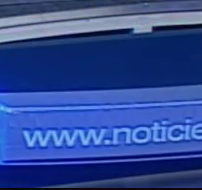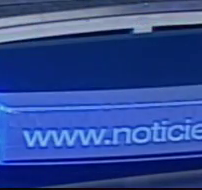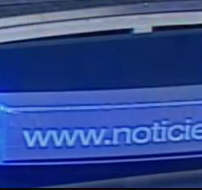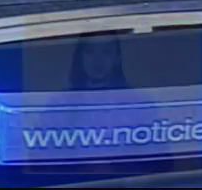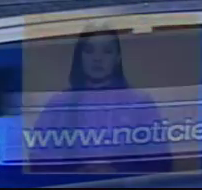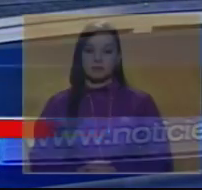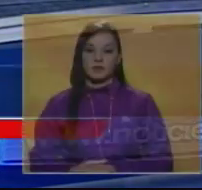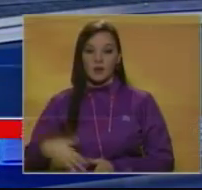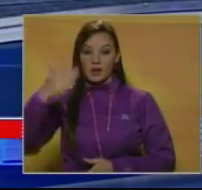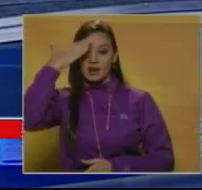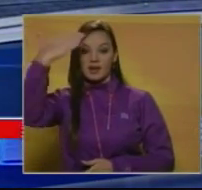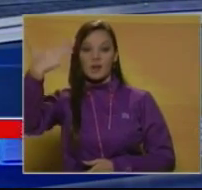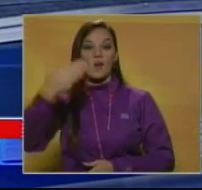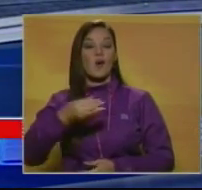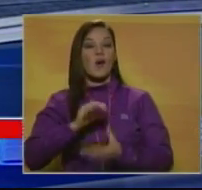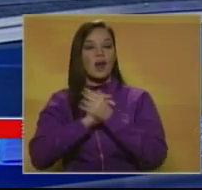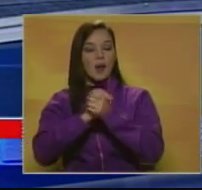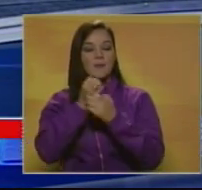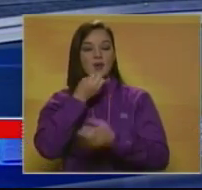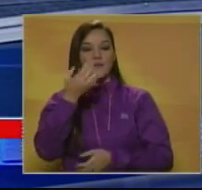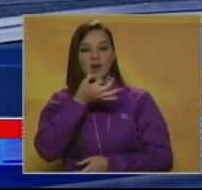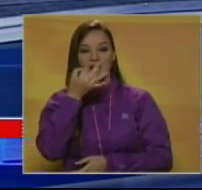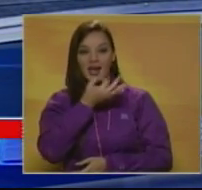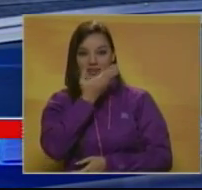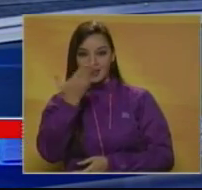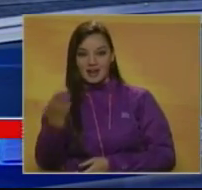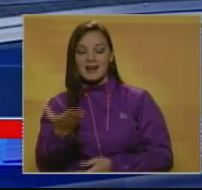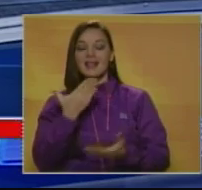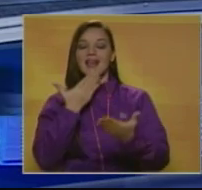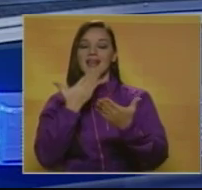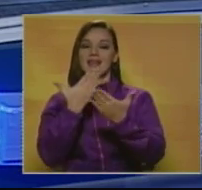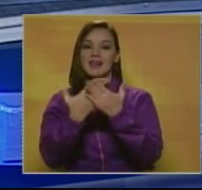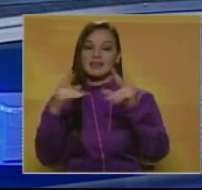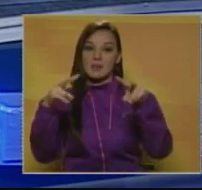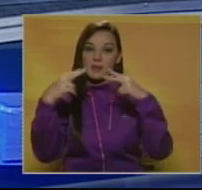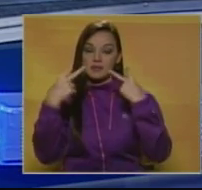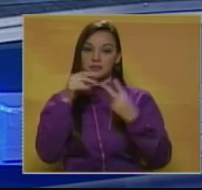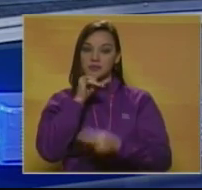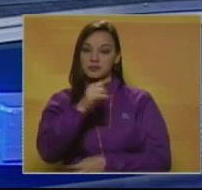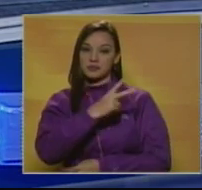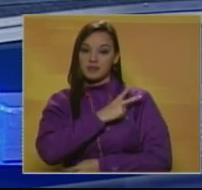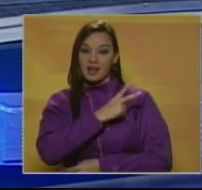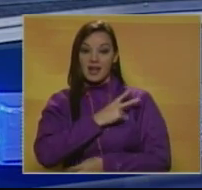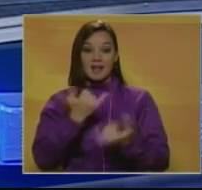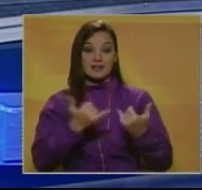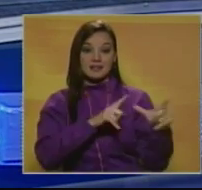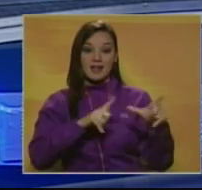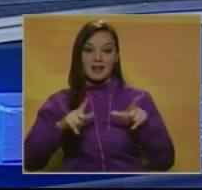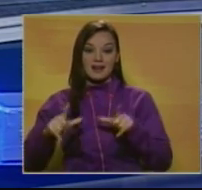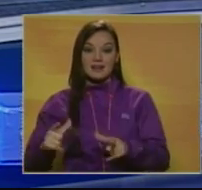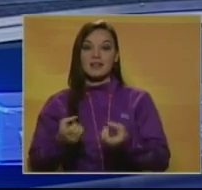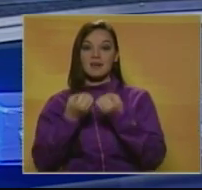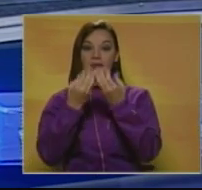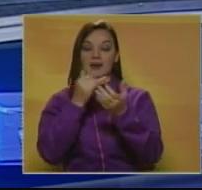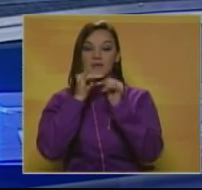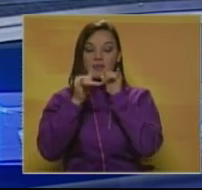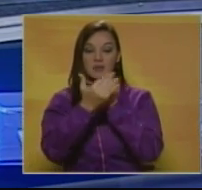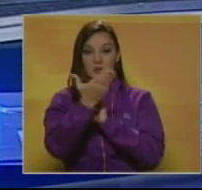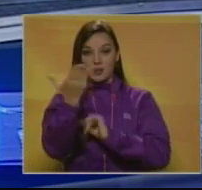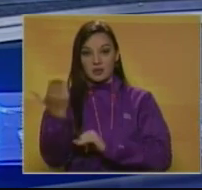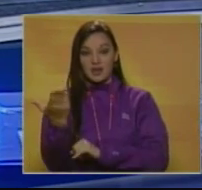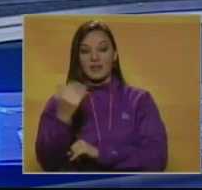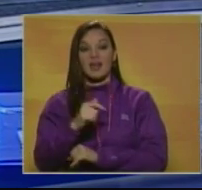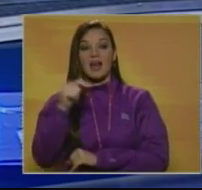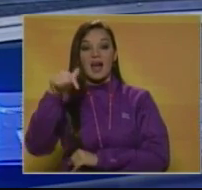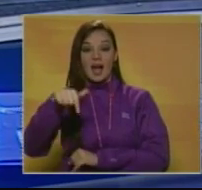¿Qué tal, amigos? Muy buenas tardes. Gracias por acompañarnos en la presente emisión de su noticiero Venevisión. Ya estamos listas con las informaciones para ustedes